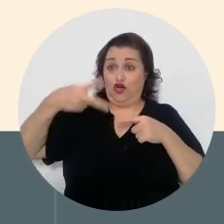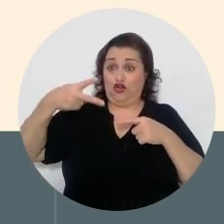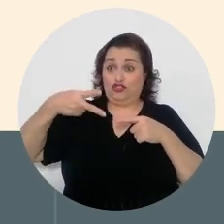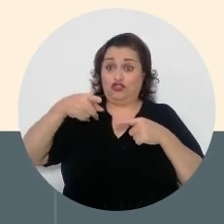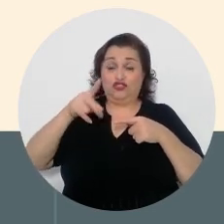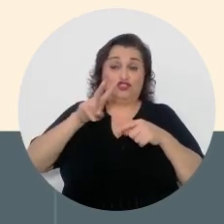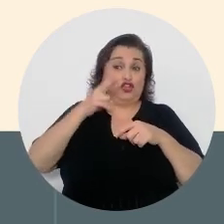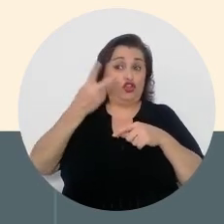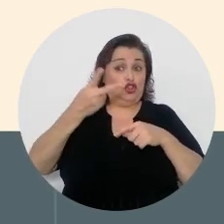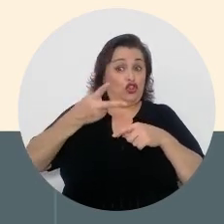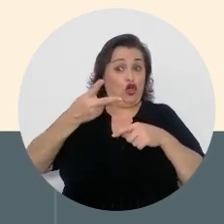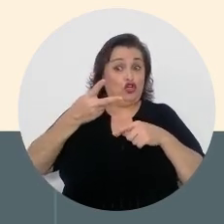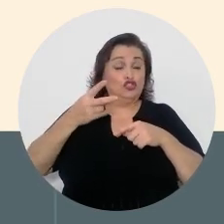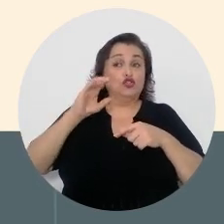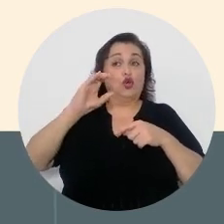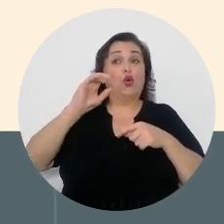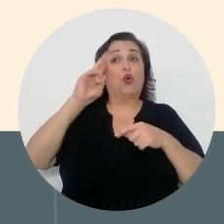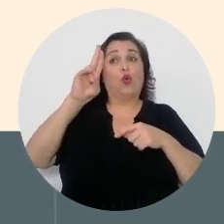Entonces, estas dos